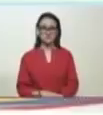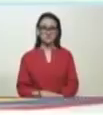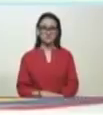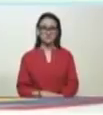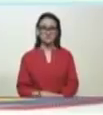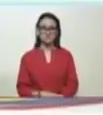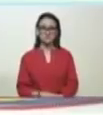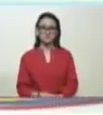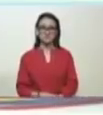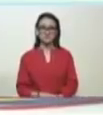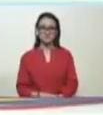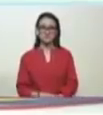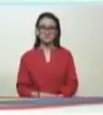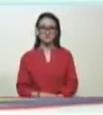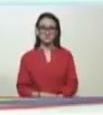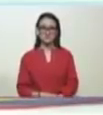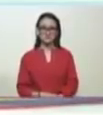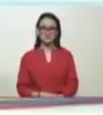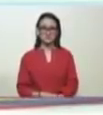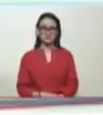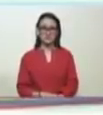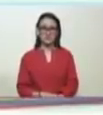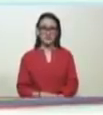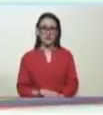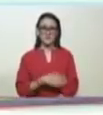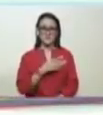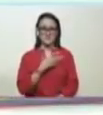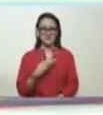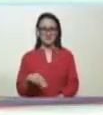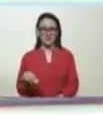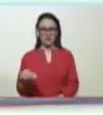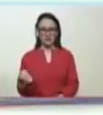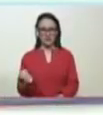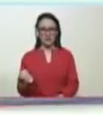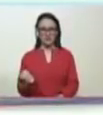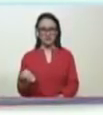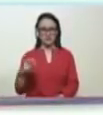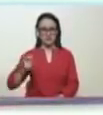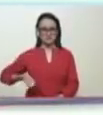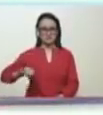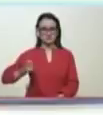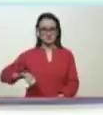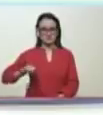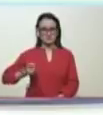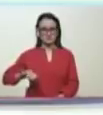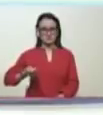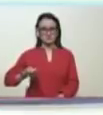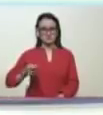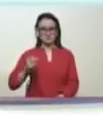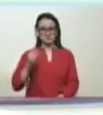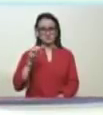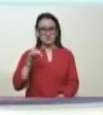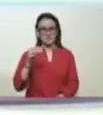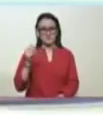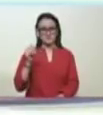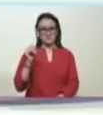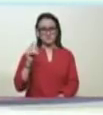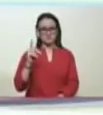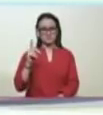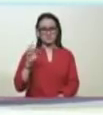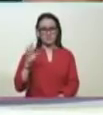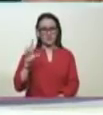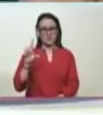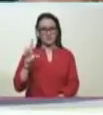presidente del Poder Judicial venezolano, del Tribunal Supremo de Justicia,